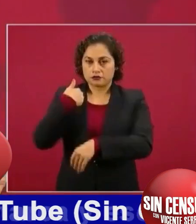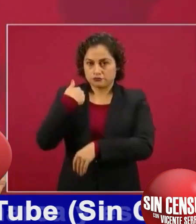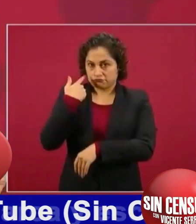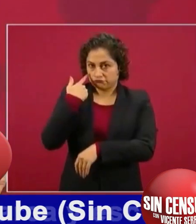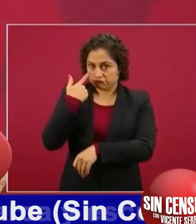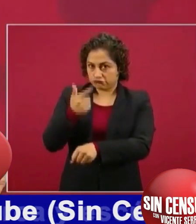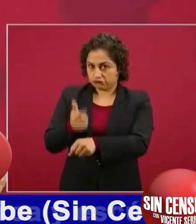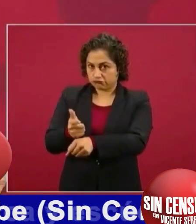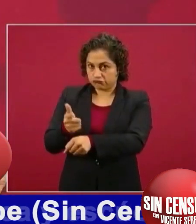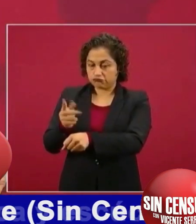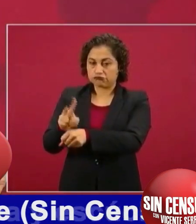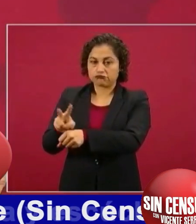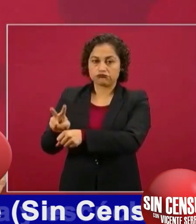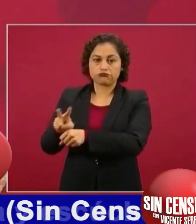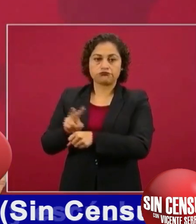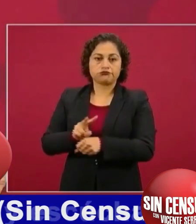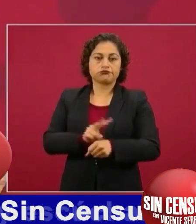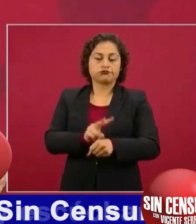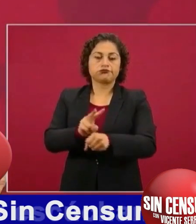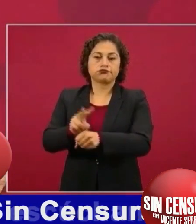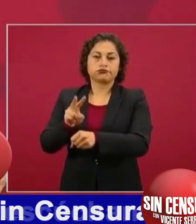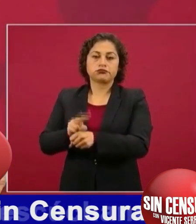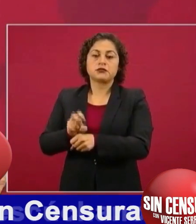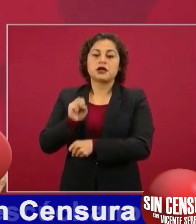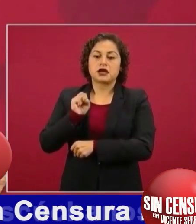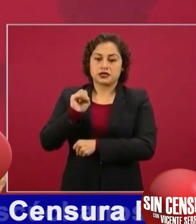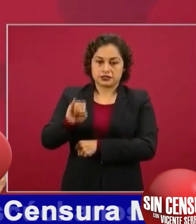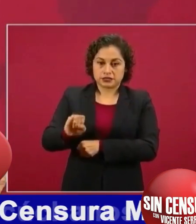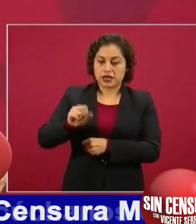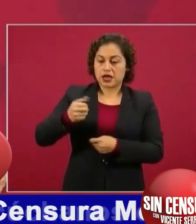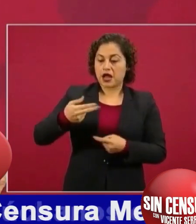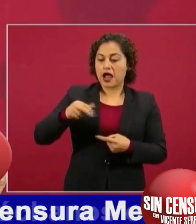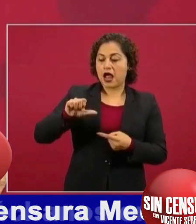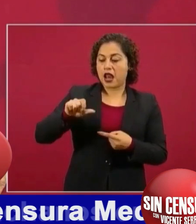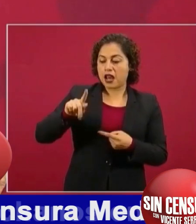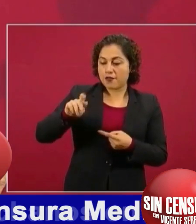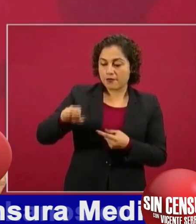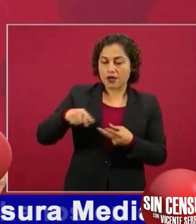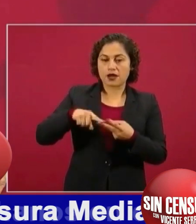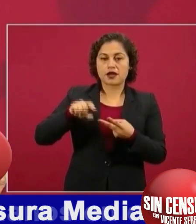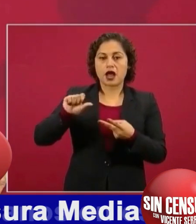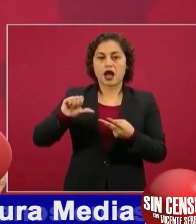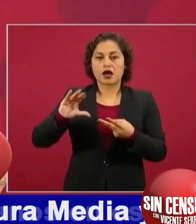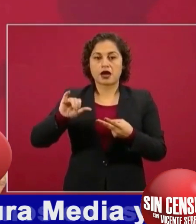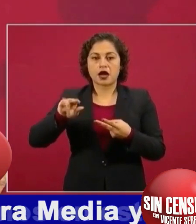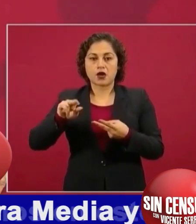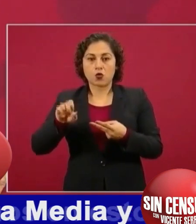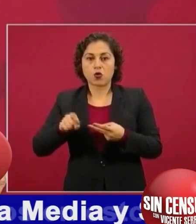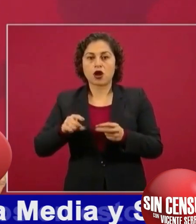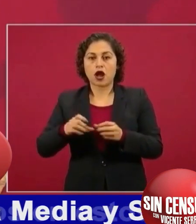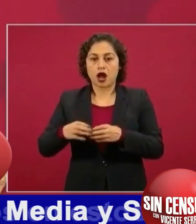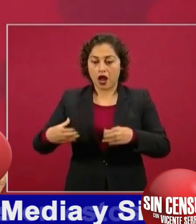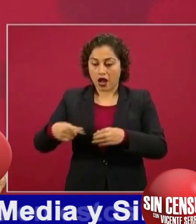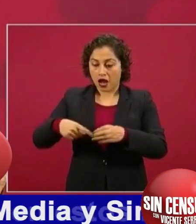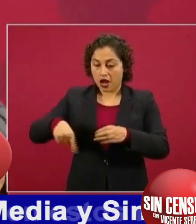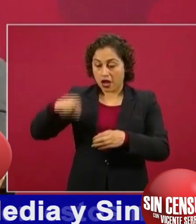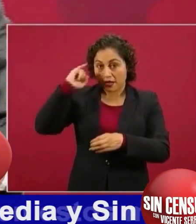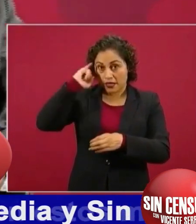pendiente, y sí hay inundación en Jalpa, en Acajuca, pero no